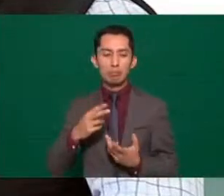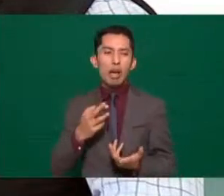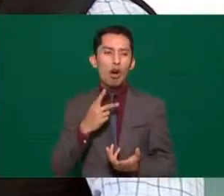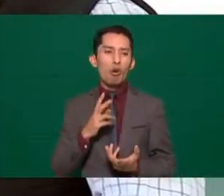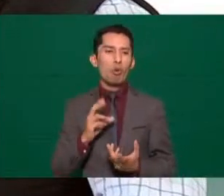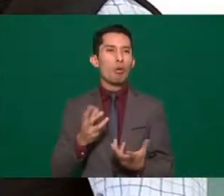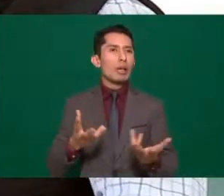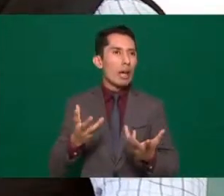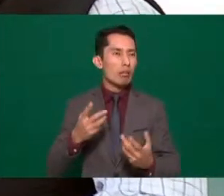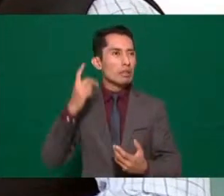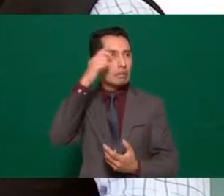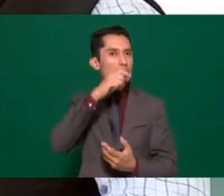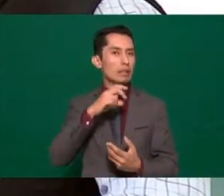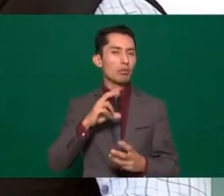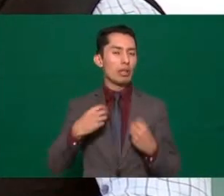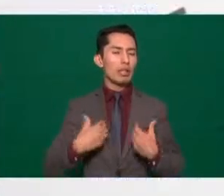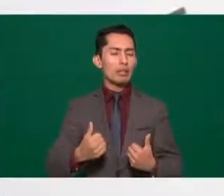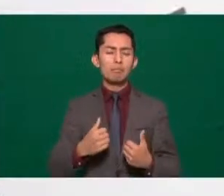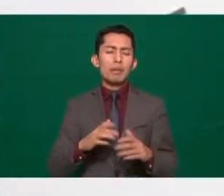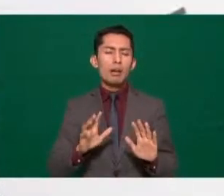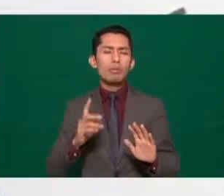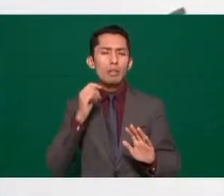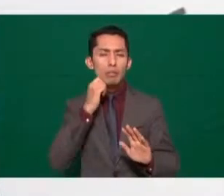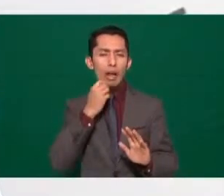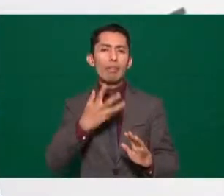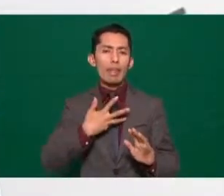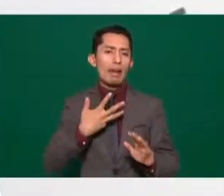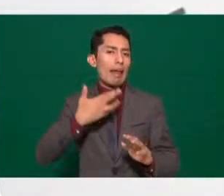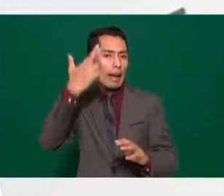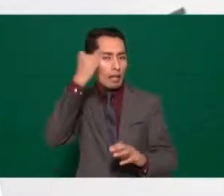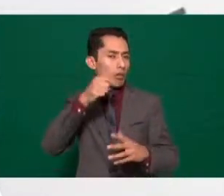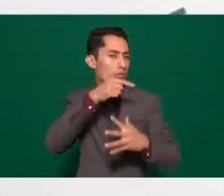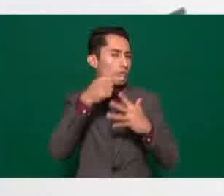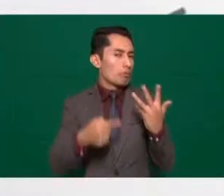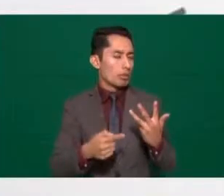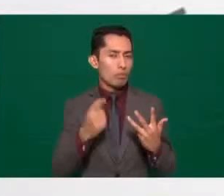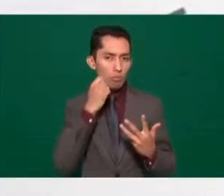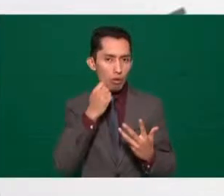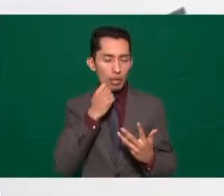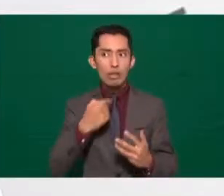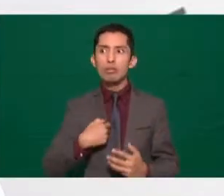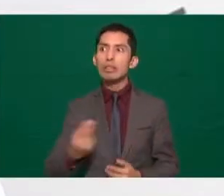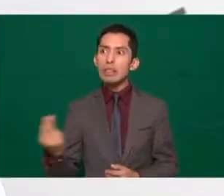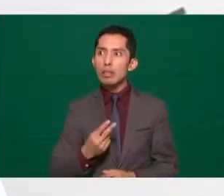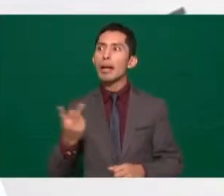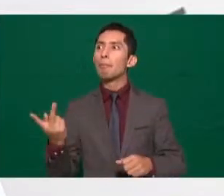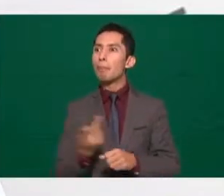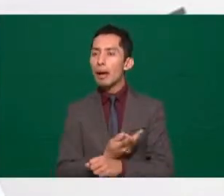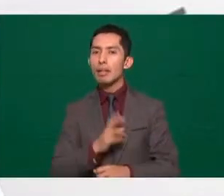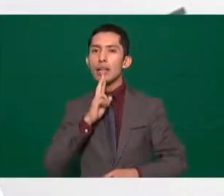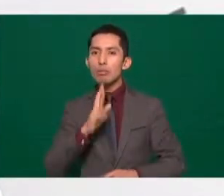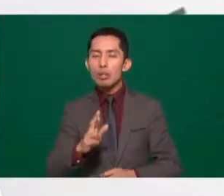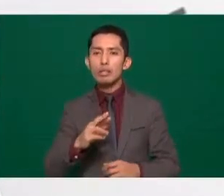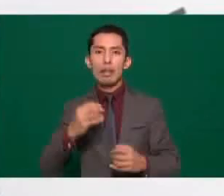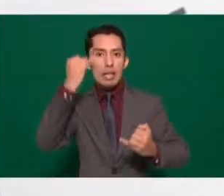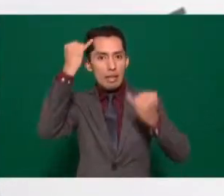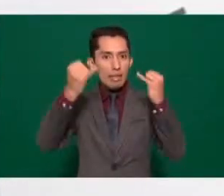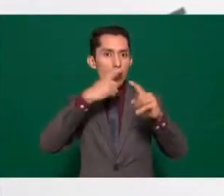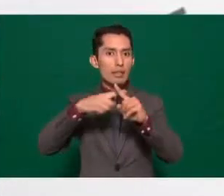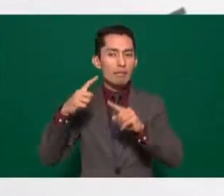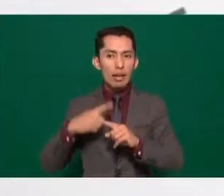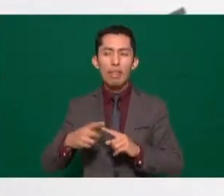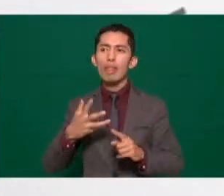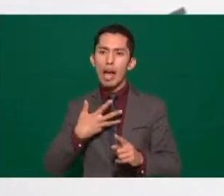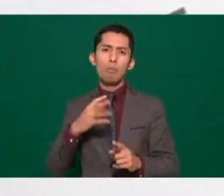y fácil acceso. Muchos motivos existen. La urgencia de resultados, la multitud de opiniones y alternativas